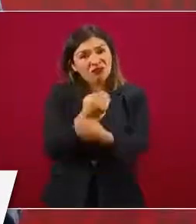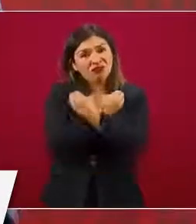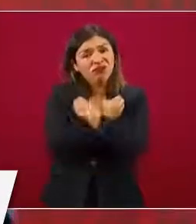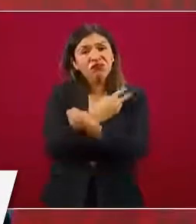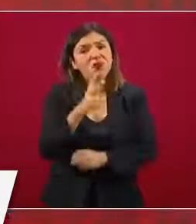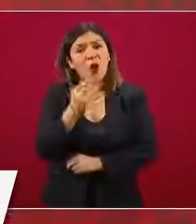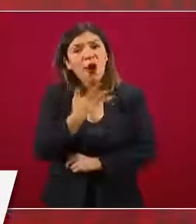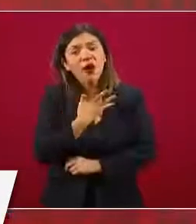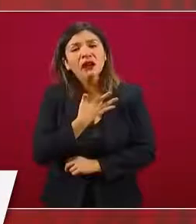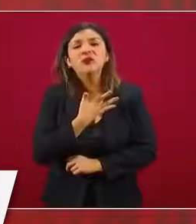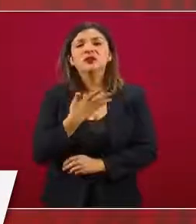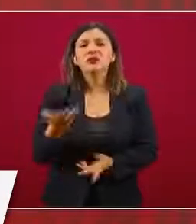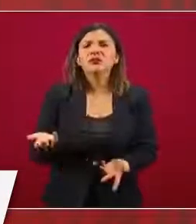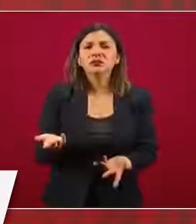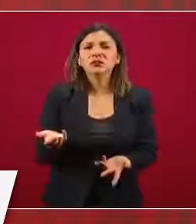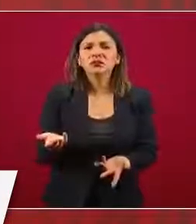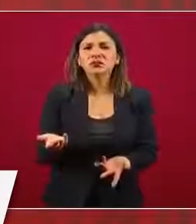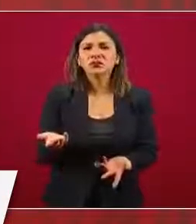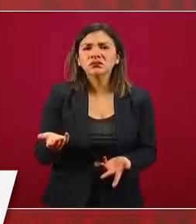¿cómo vas